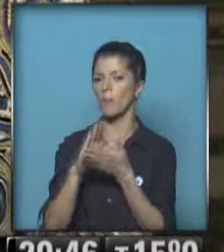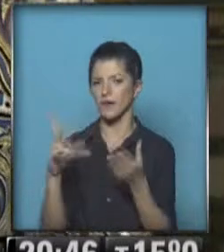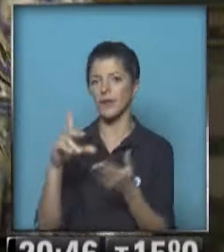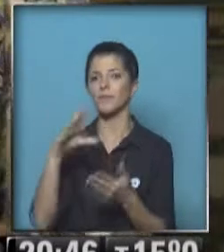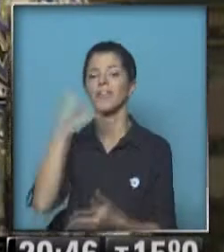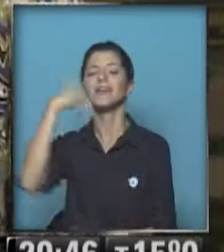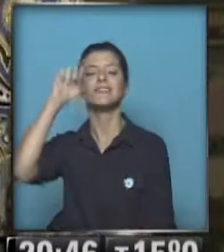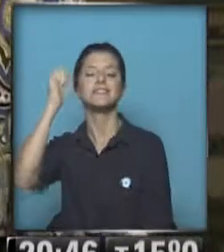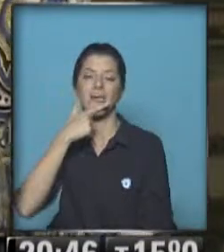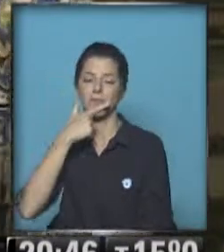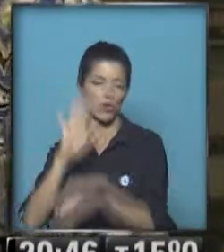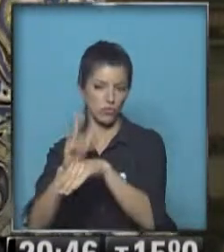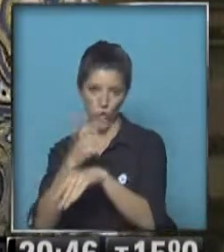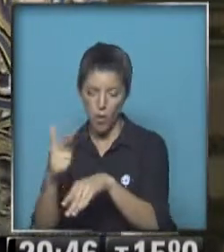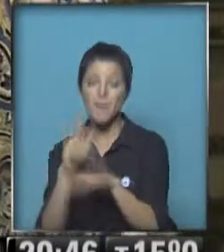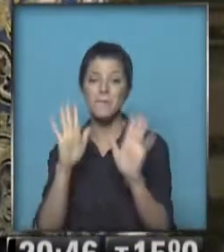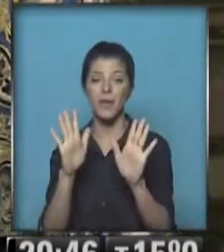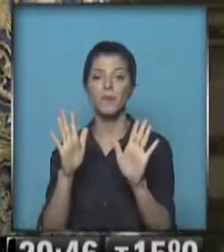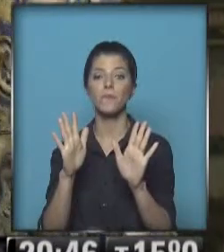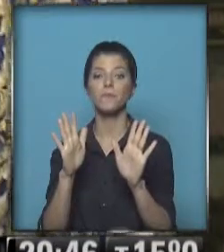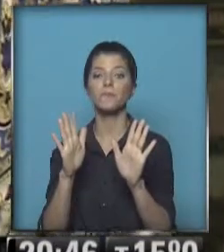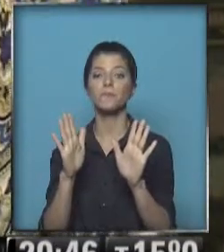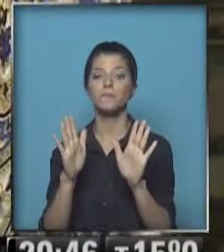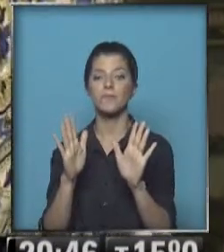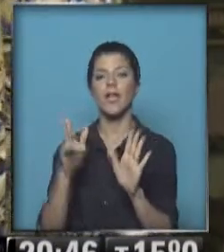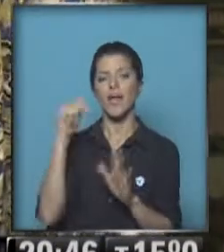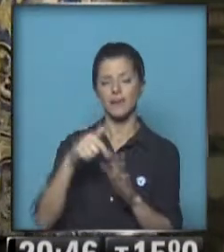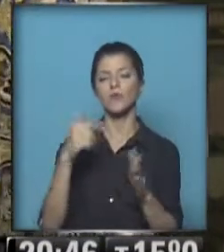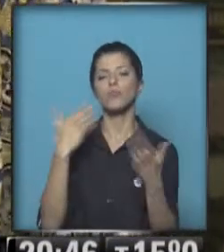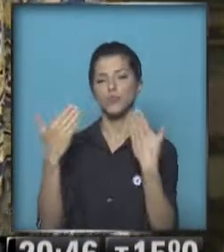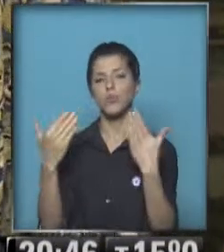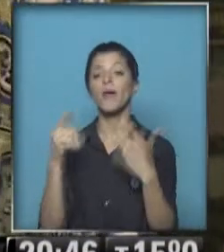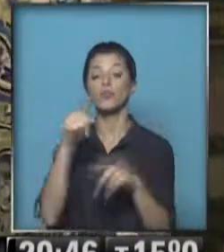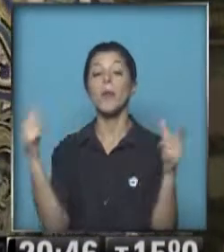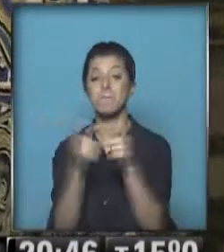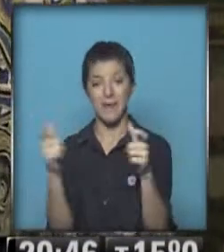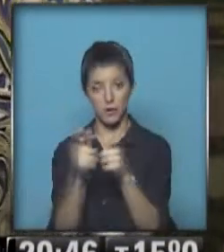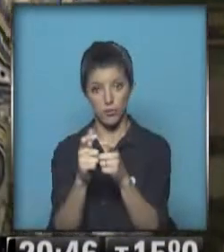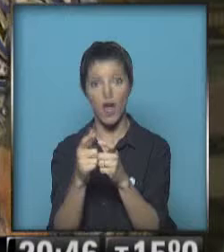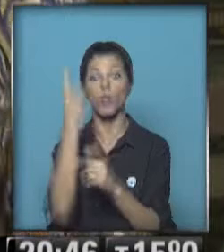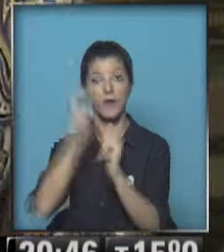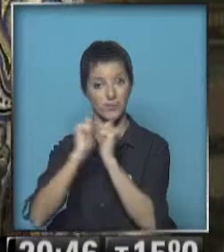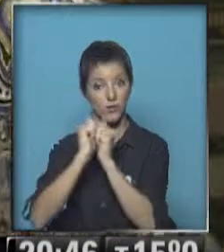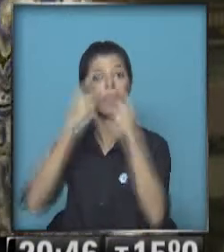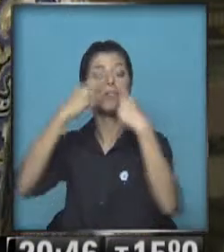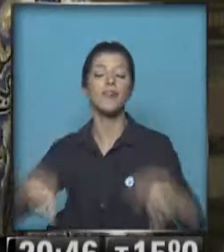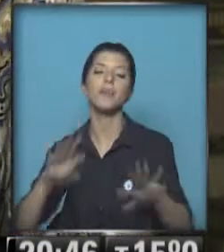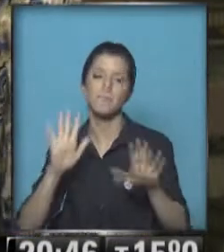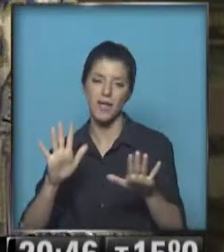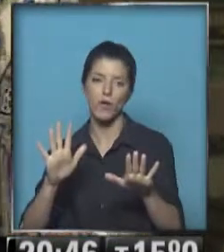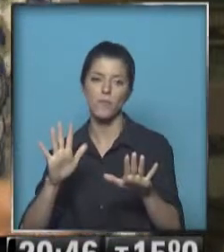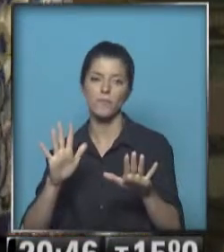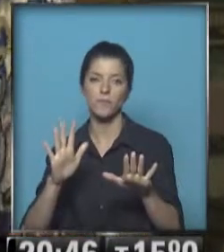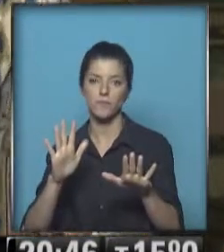mueva comparaciones porque bueno para eso vienen las secuelas etcétera etcétera no es una secuela en una remake es una película que tiene cuenta una historia diferente pero tiene la